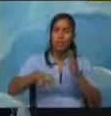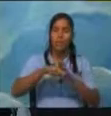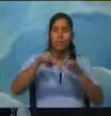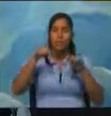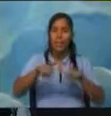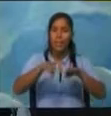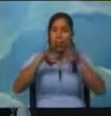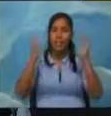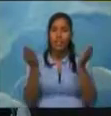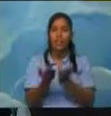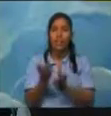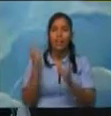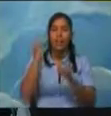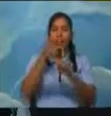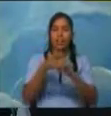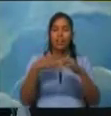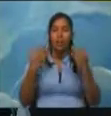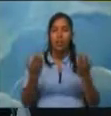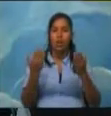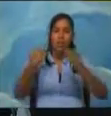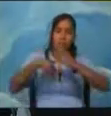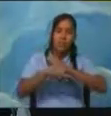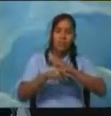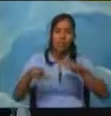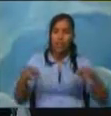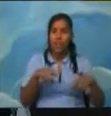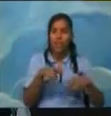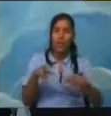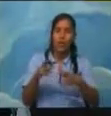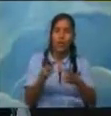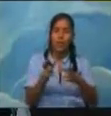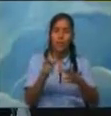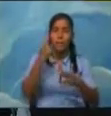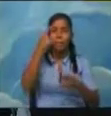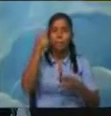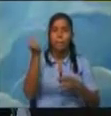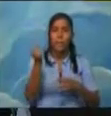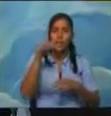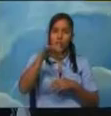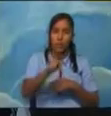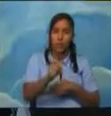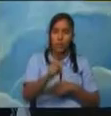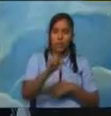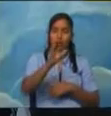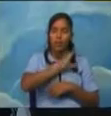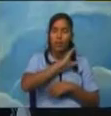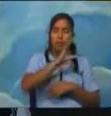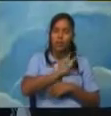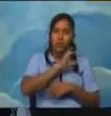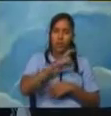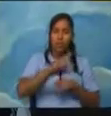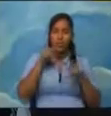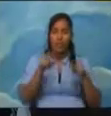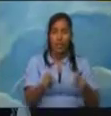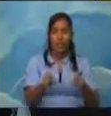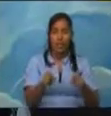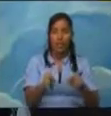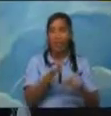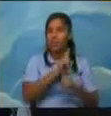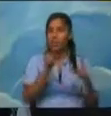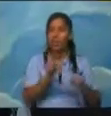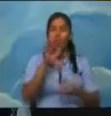tierra hacia la cual pasáis el Jordán, para tomar posesión de ella. No estaréis en